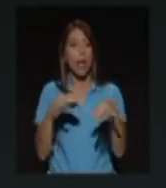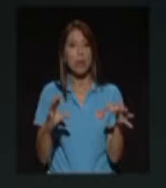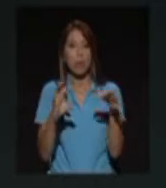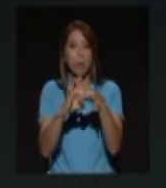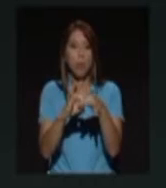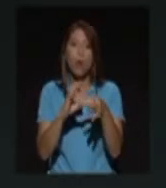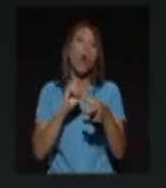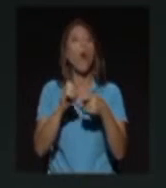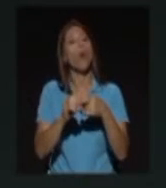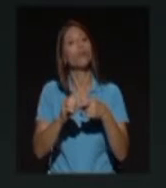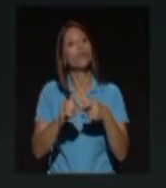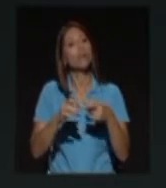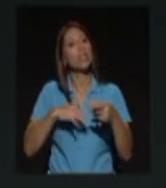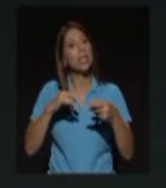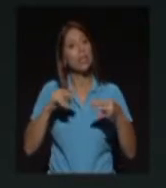sentido contrario,